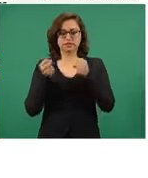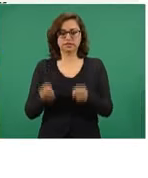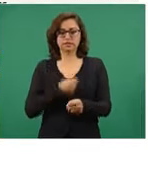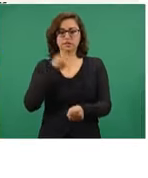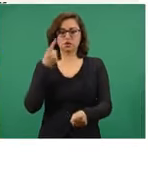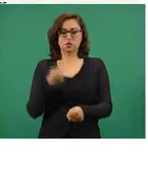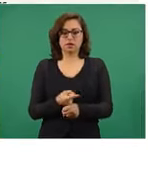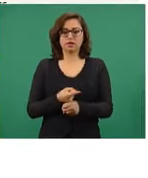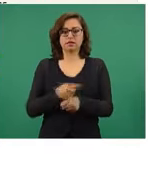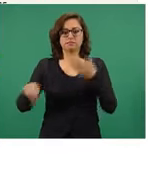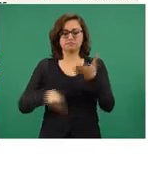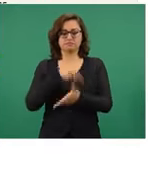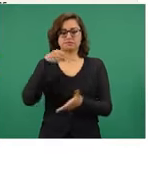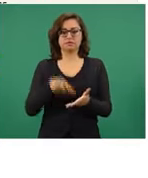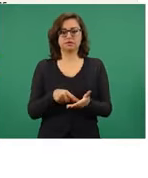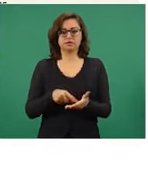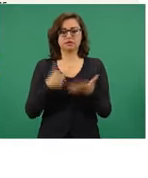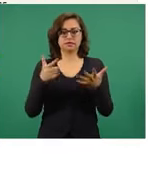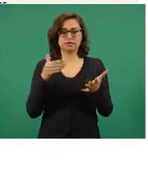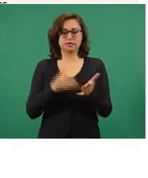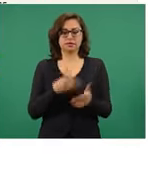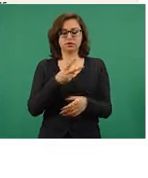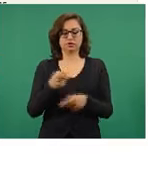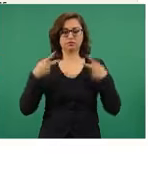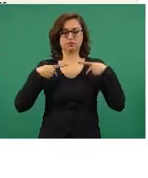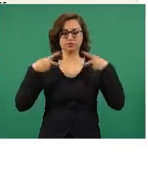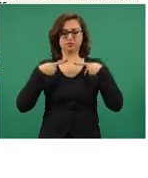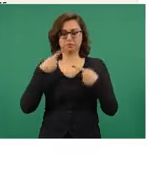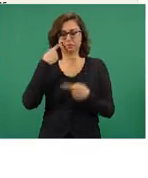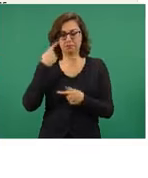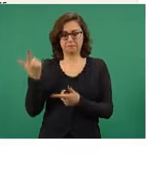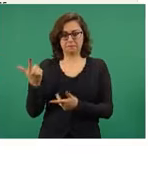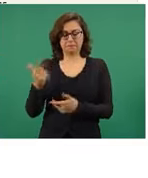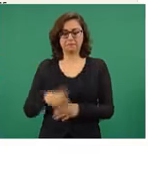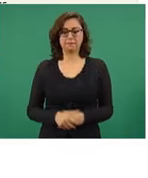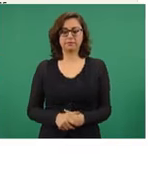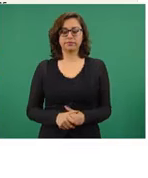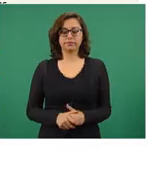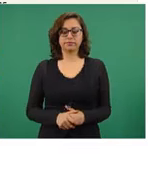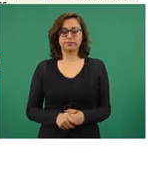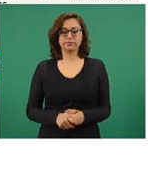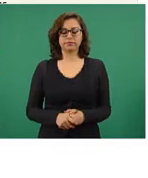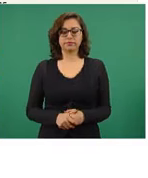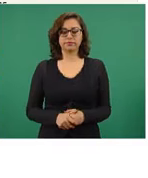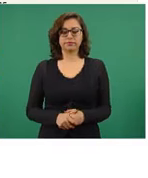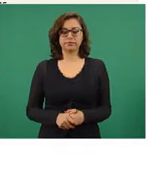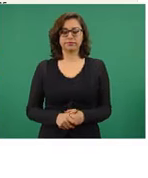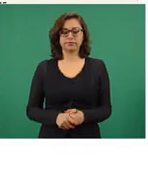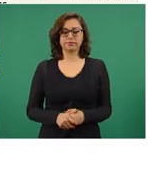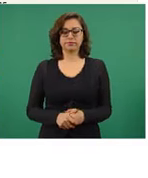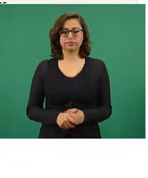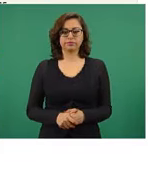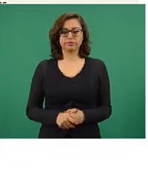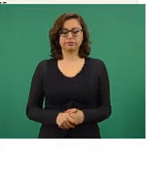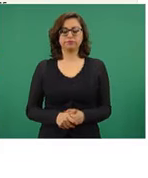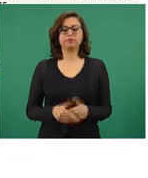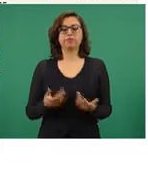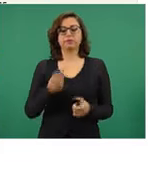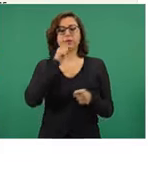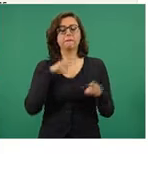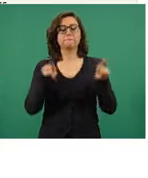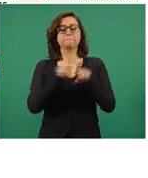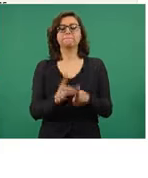estratégicas con 7.250 hombres, las operaciones para el combate al mercado ilícito de combustibles